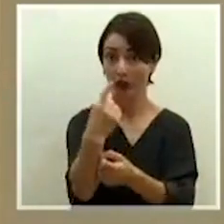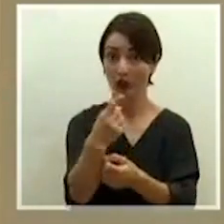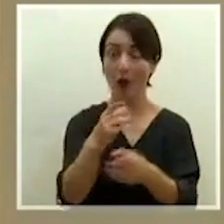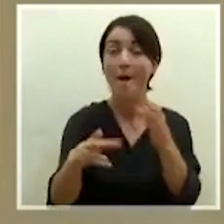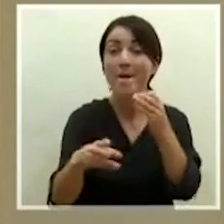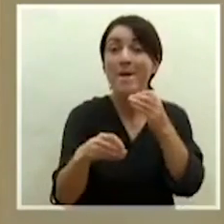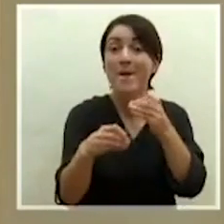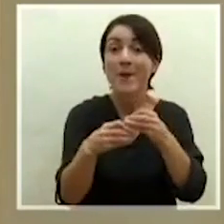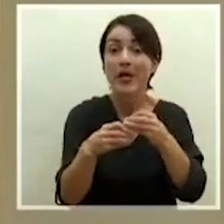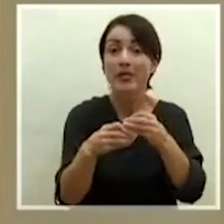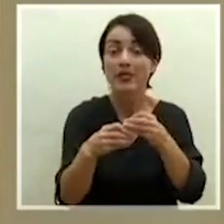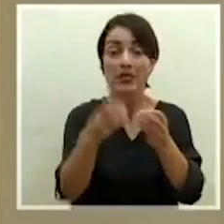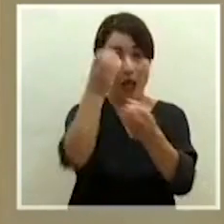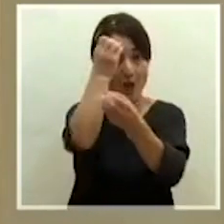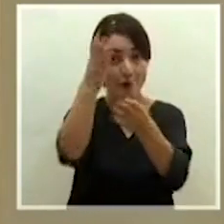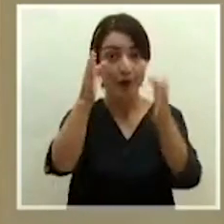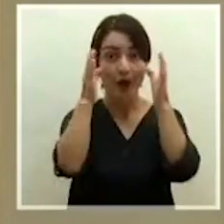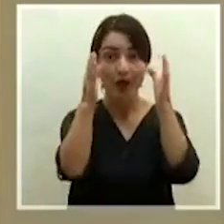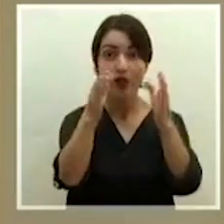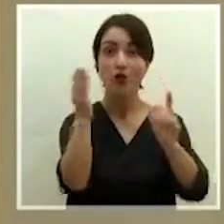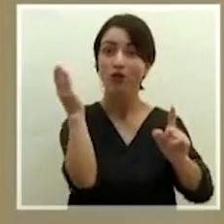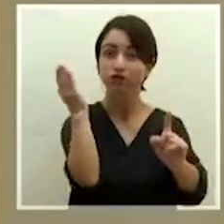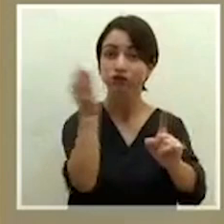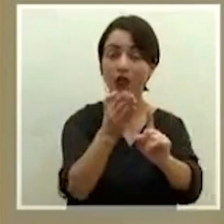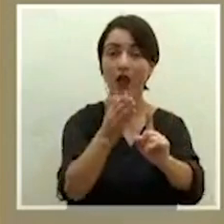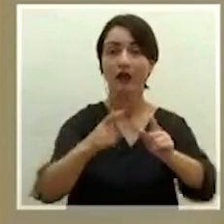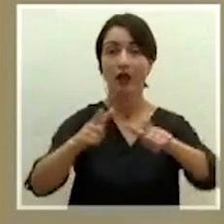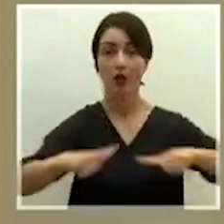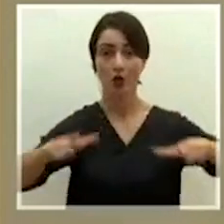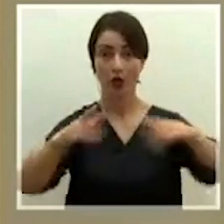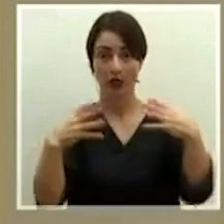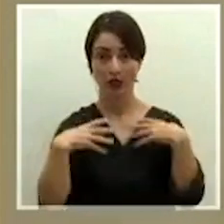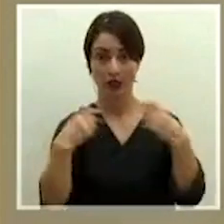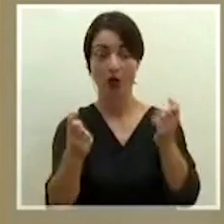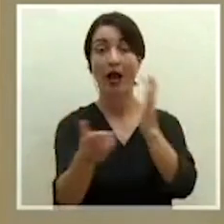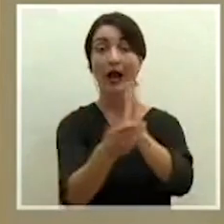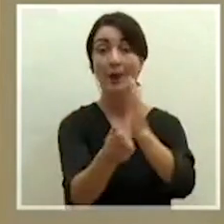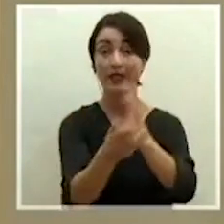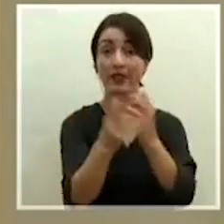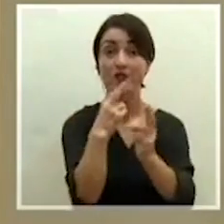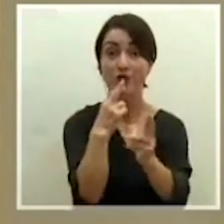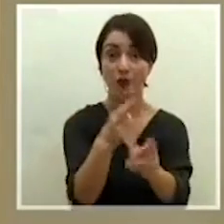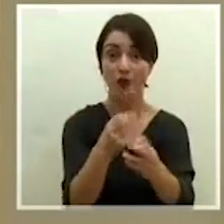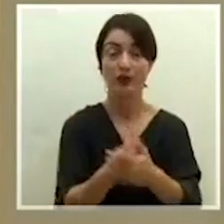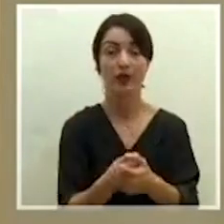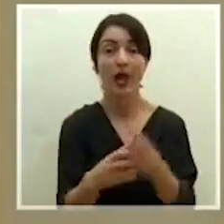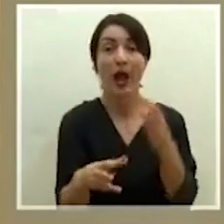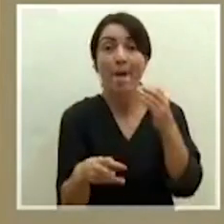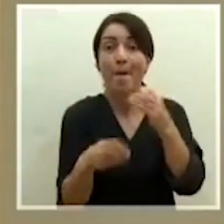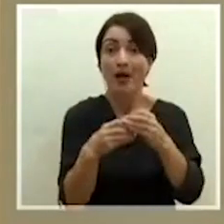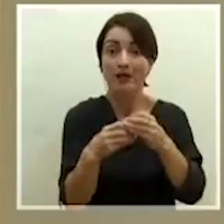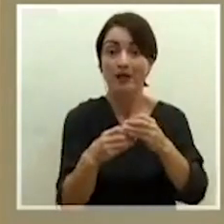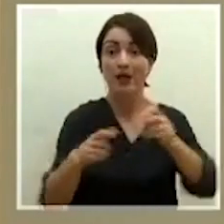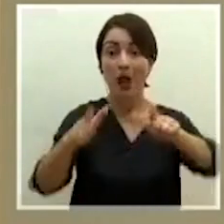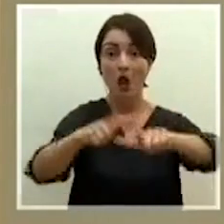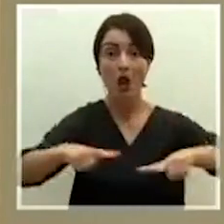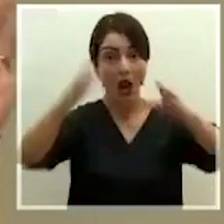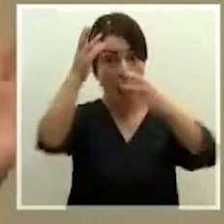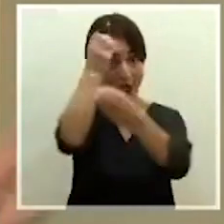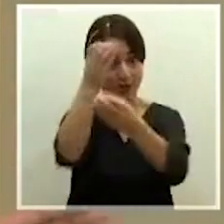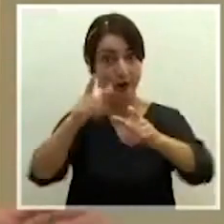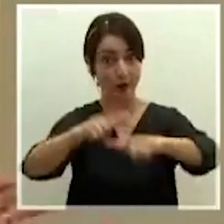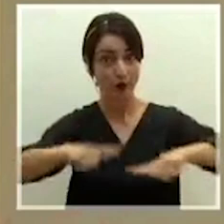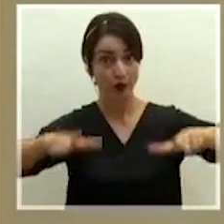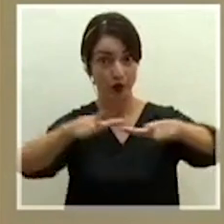datos de la atención directa en los servicios de salud, de las capacidades de respuesta, más los datos demográficos, los datos